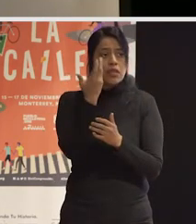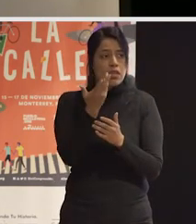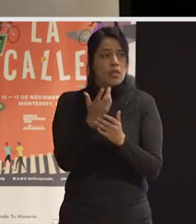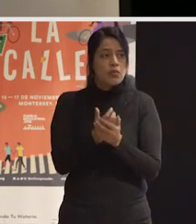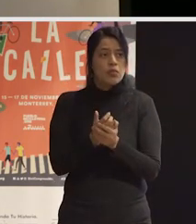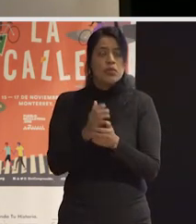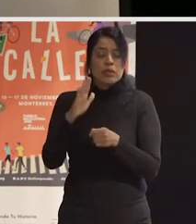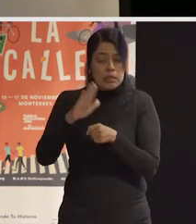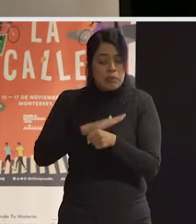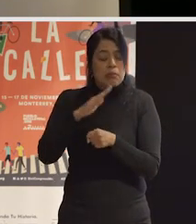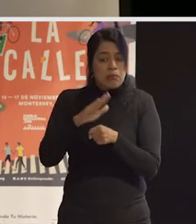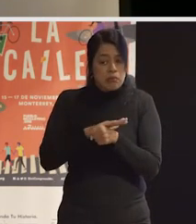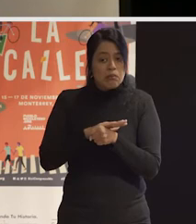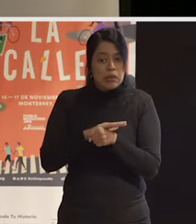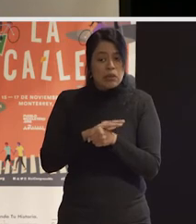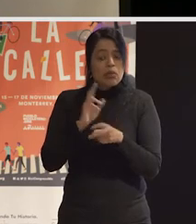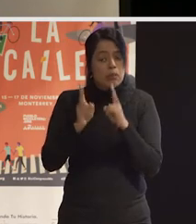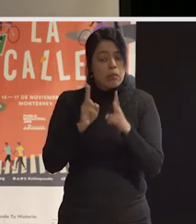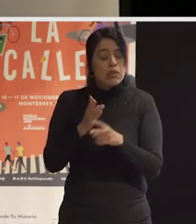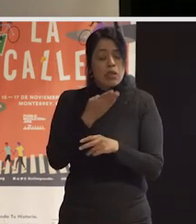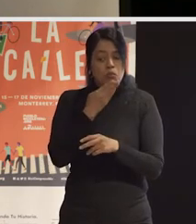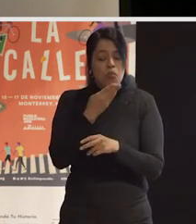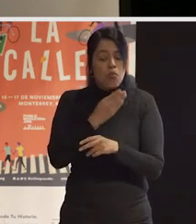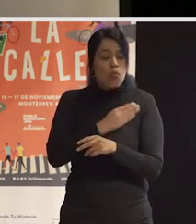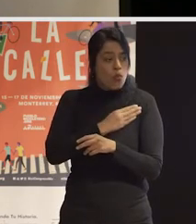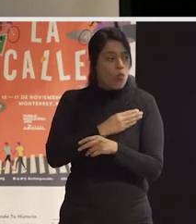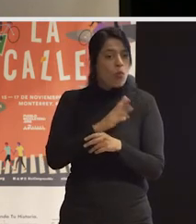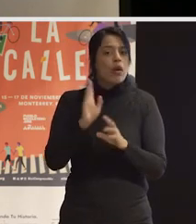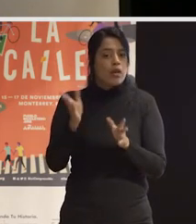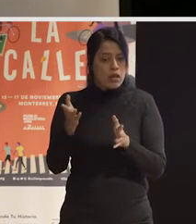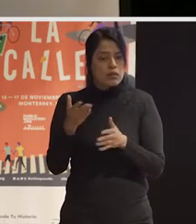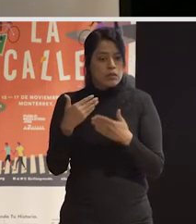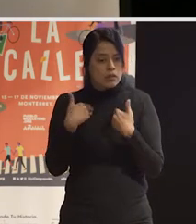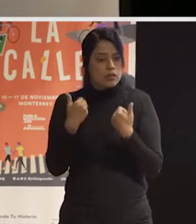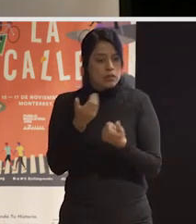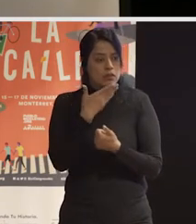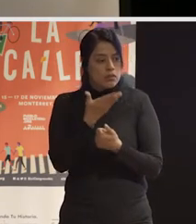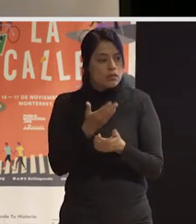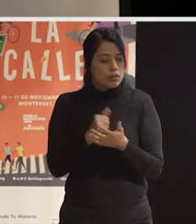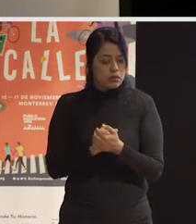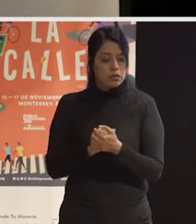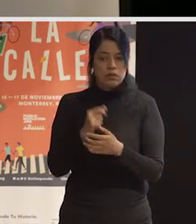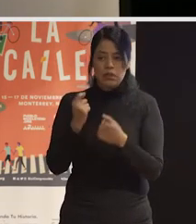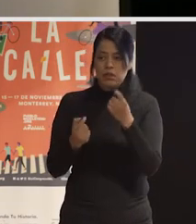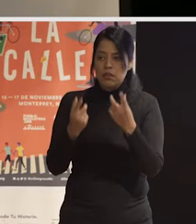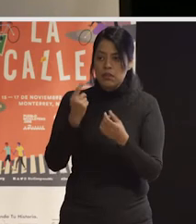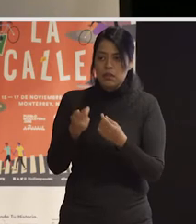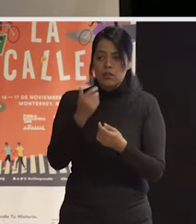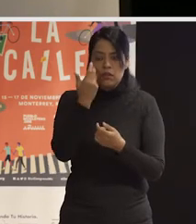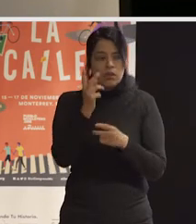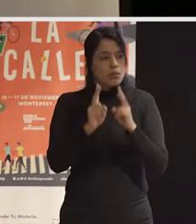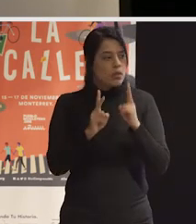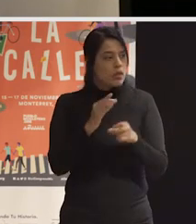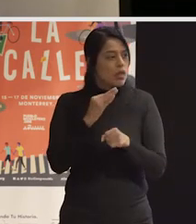merecen una buena plática entonces qué tal les parece si a alguien quiere hacer algún comentario